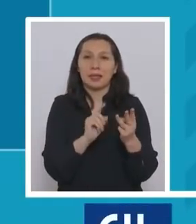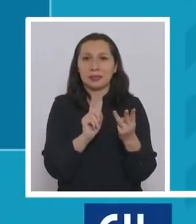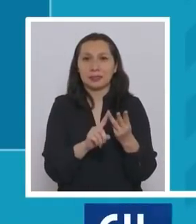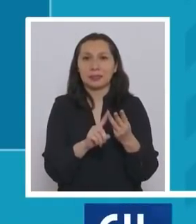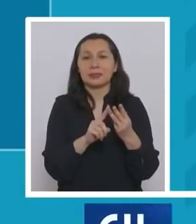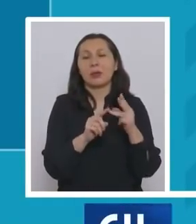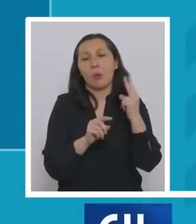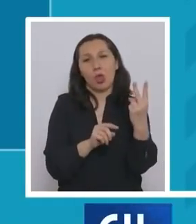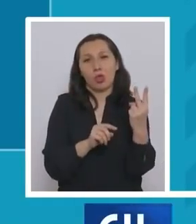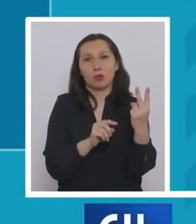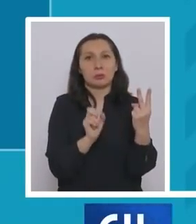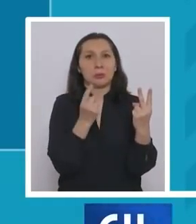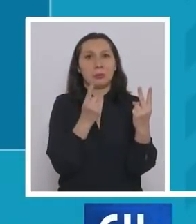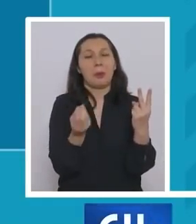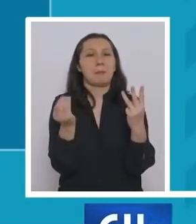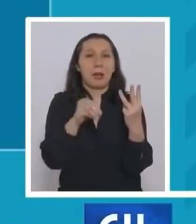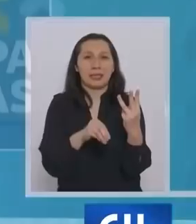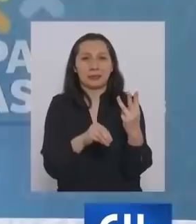al esquema.